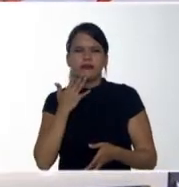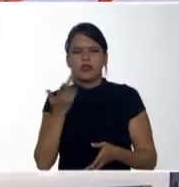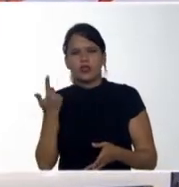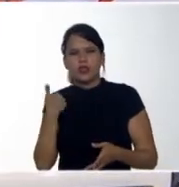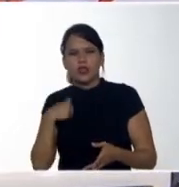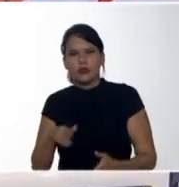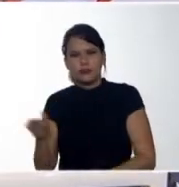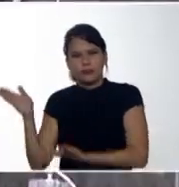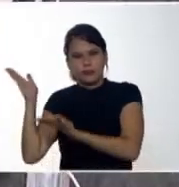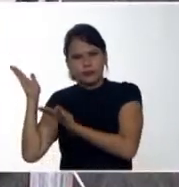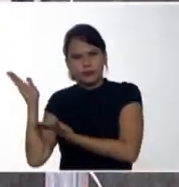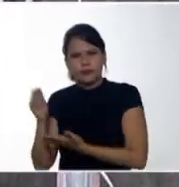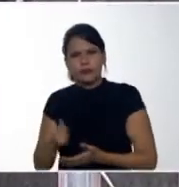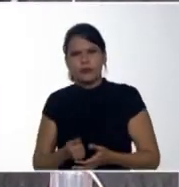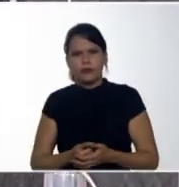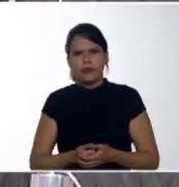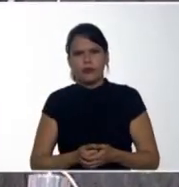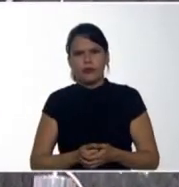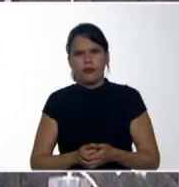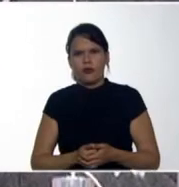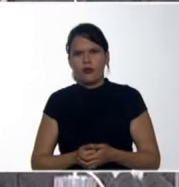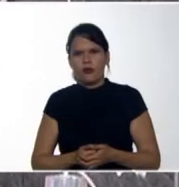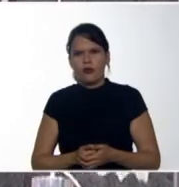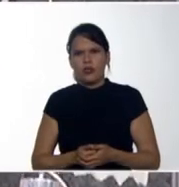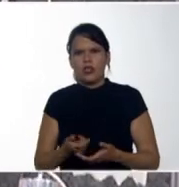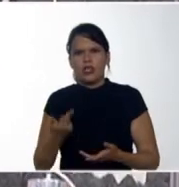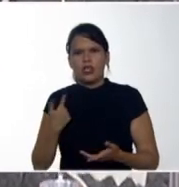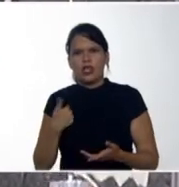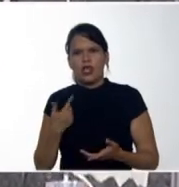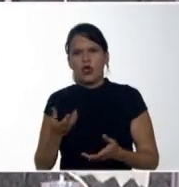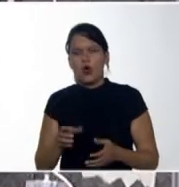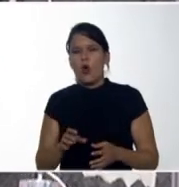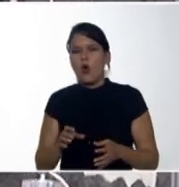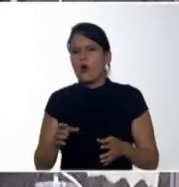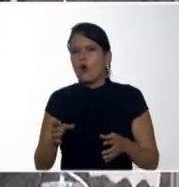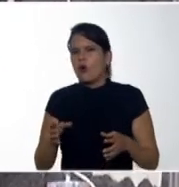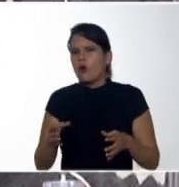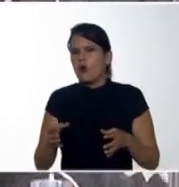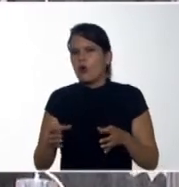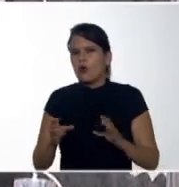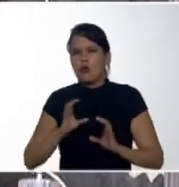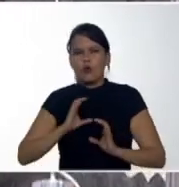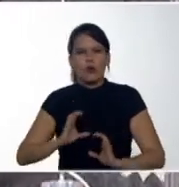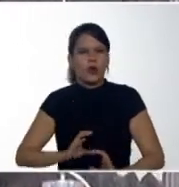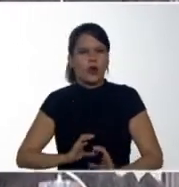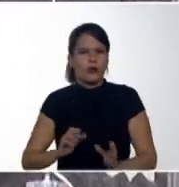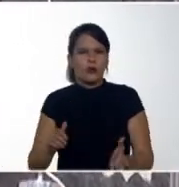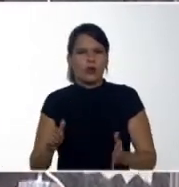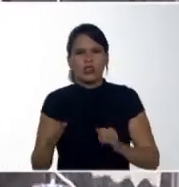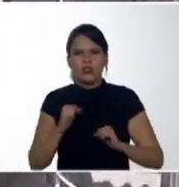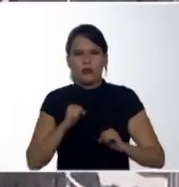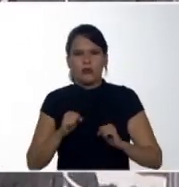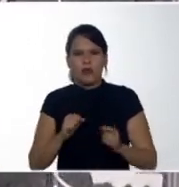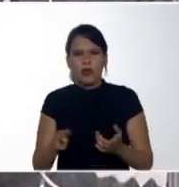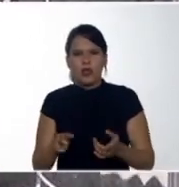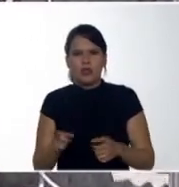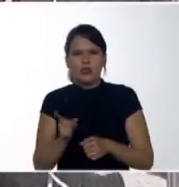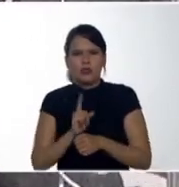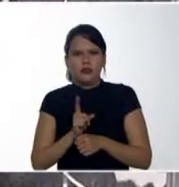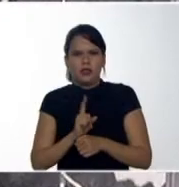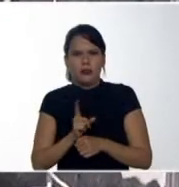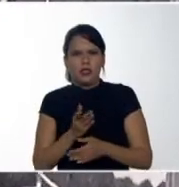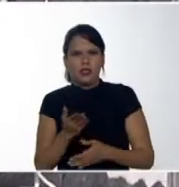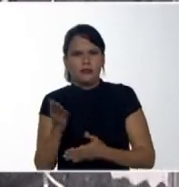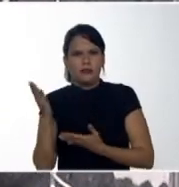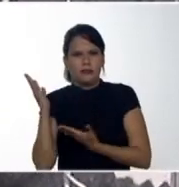este objeto, tengo un móvil o un cuerpo A que se va a desplazar en esta rapidez. Tengo